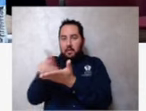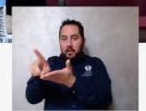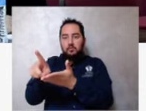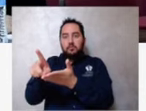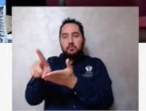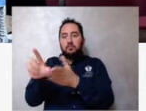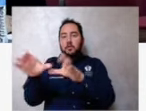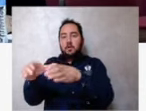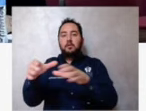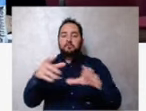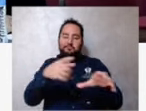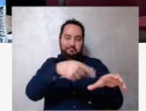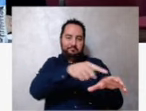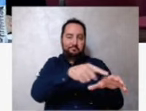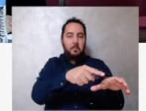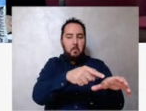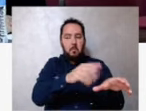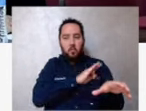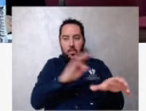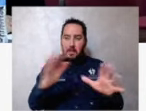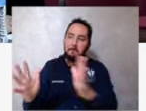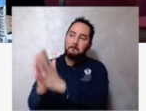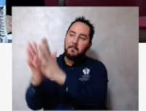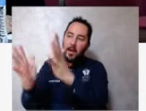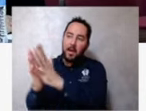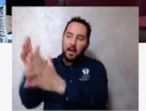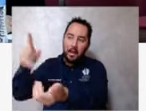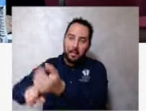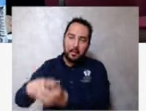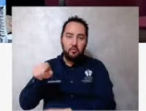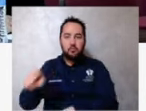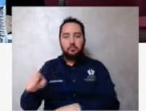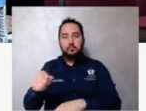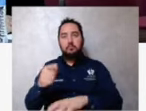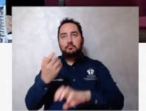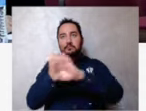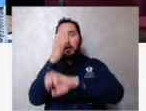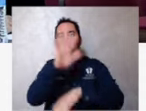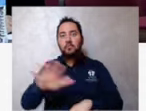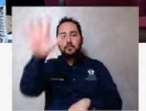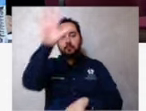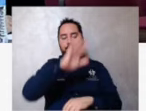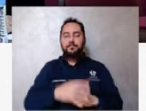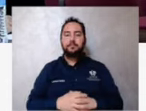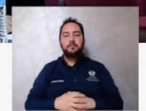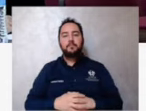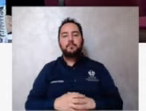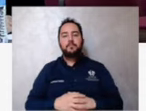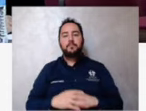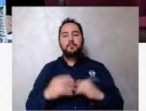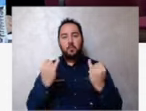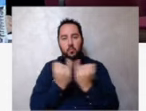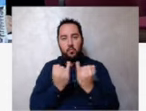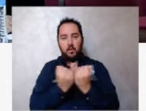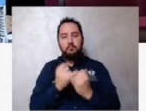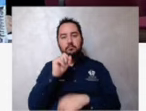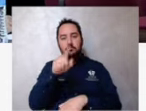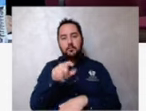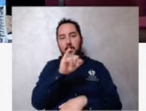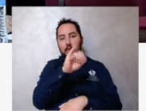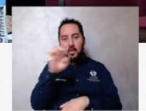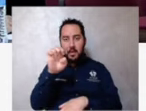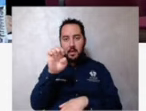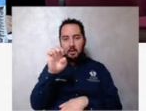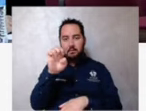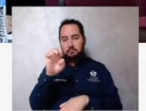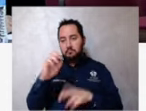del grupo vulnerable de participar por los cargos de elección popular dentro del Estado. Asimismo, se propone vincular al Instituto Estatal